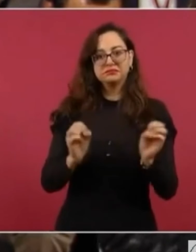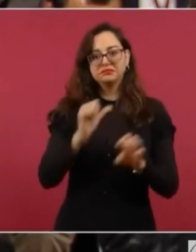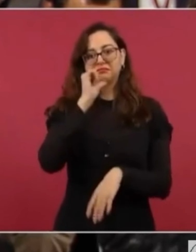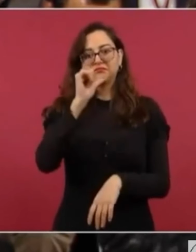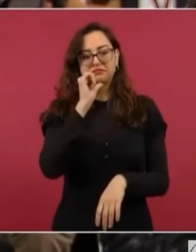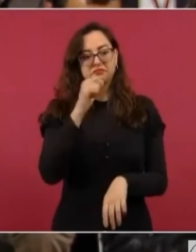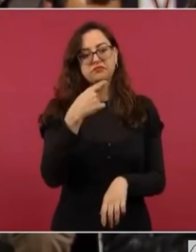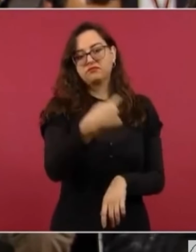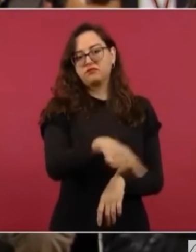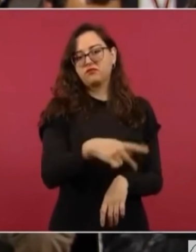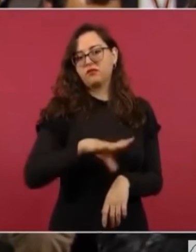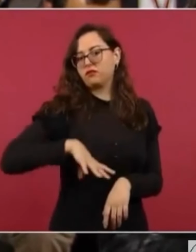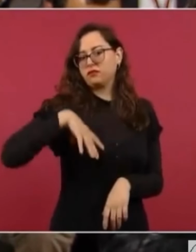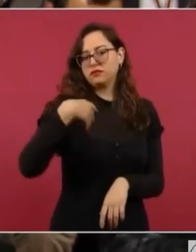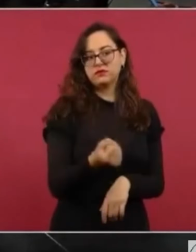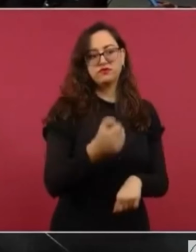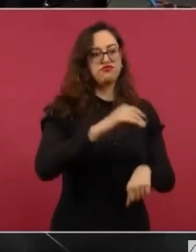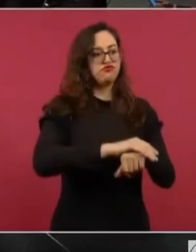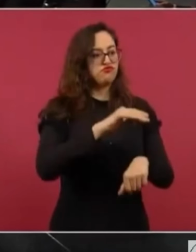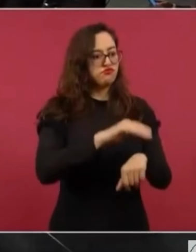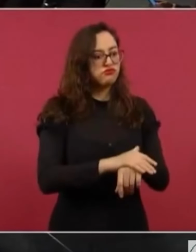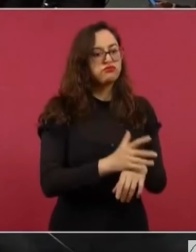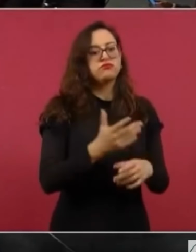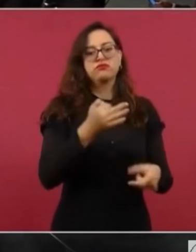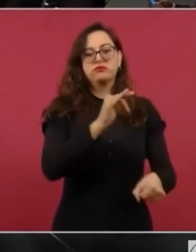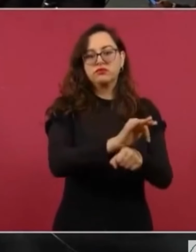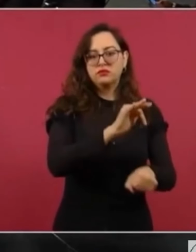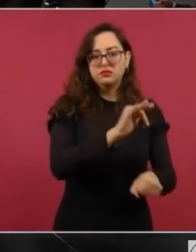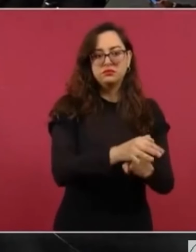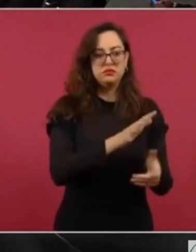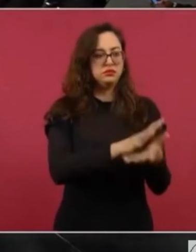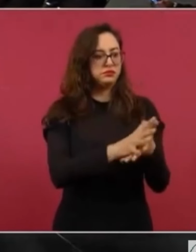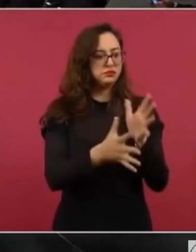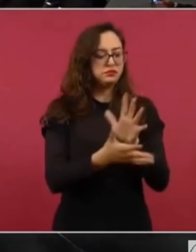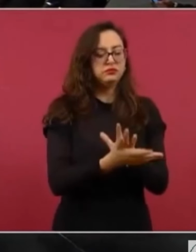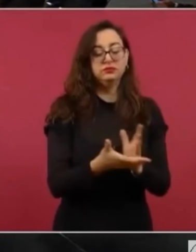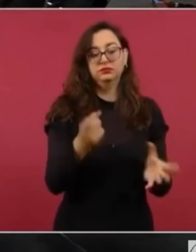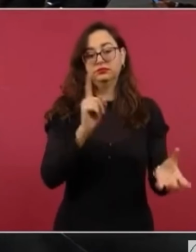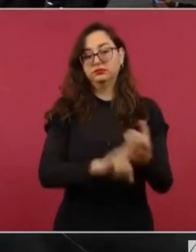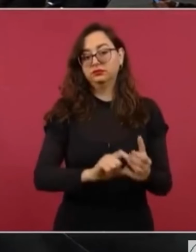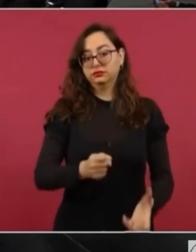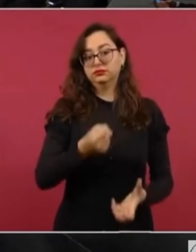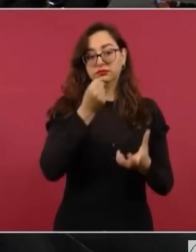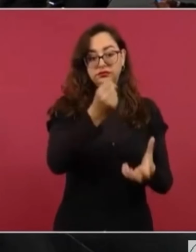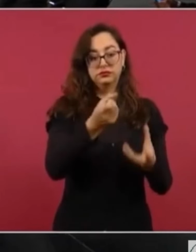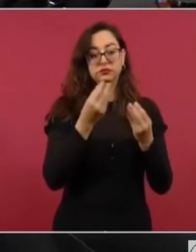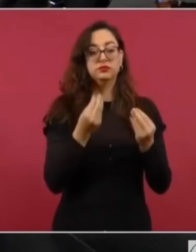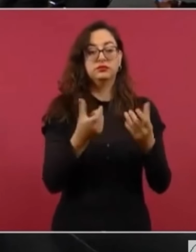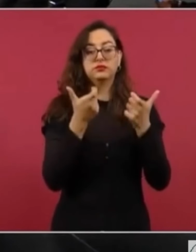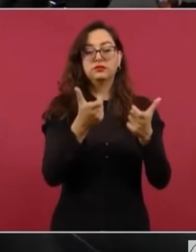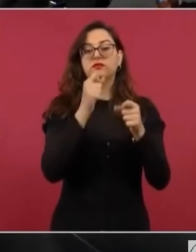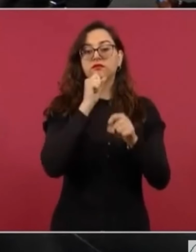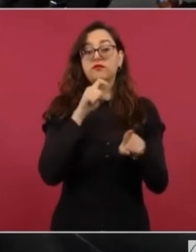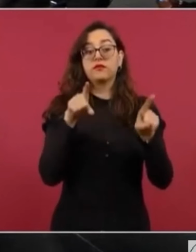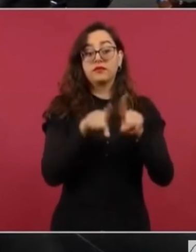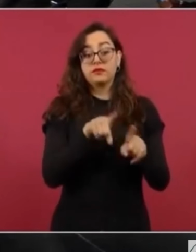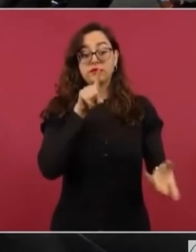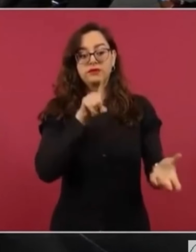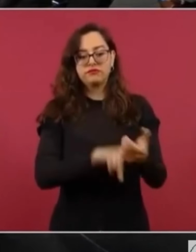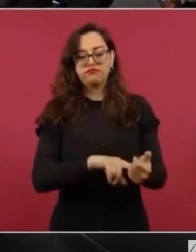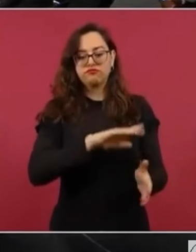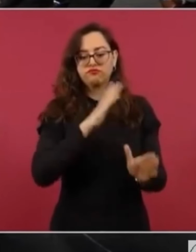afines, facilitando su incorporación al mecanismo y autorizándoles medidas millonarias, sino que además tienen acceso a la información que se encuentra